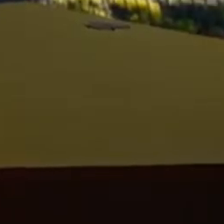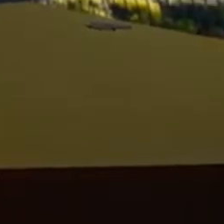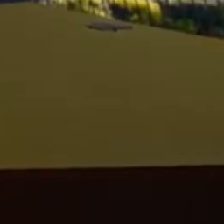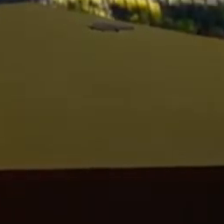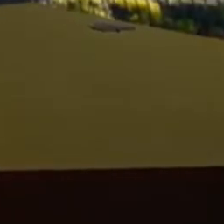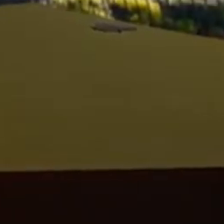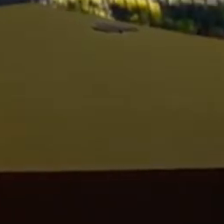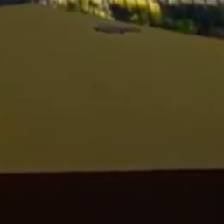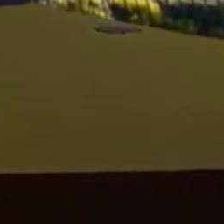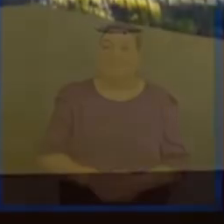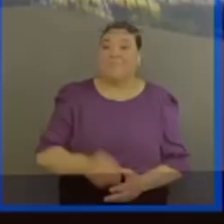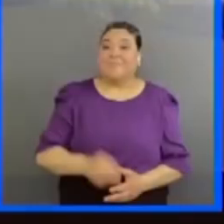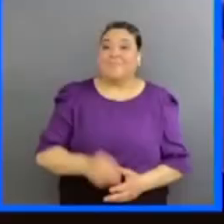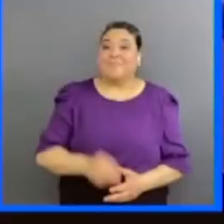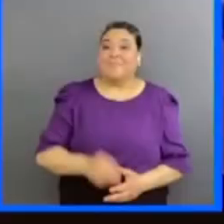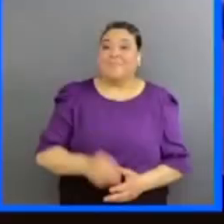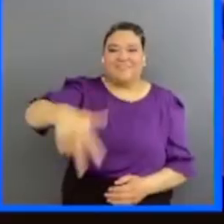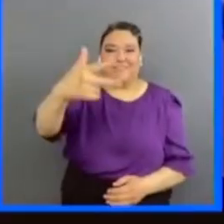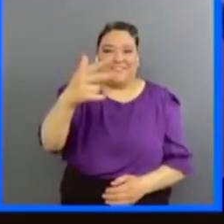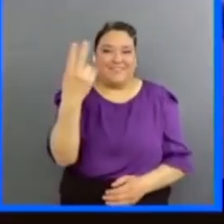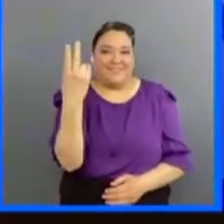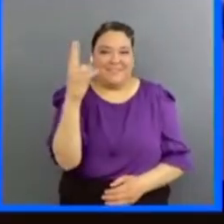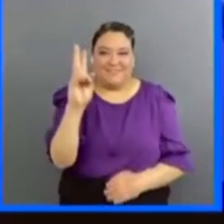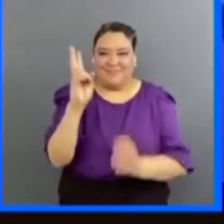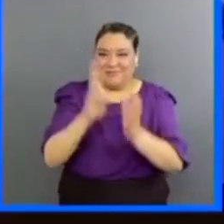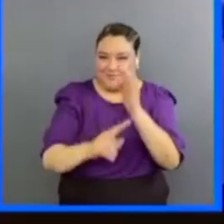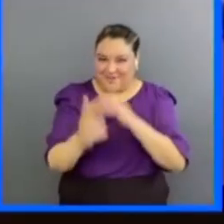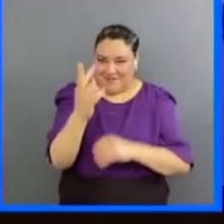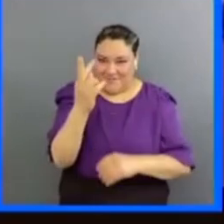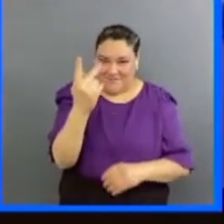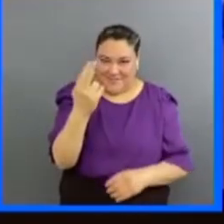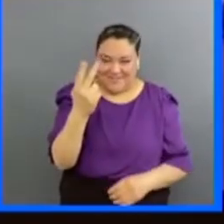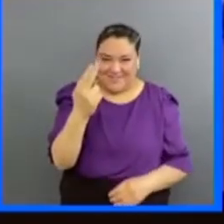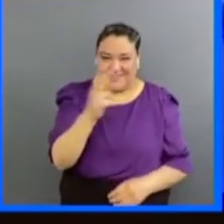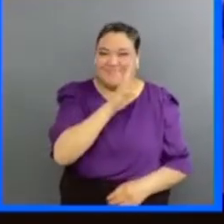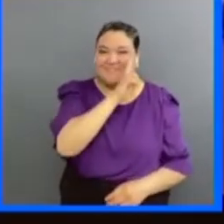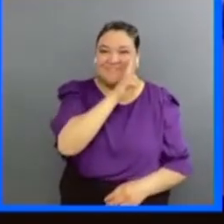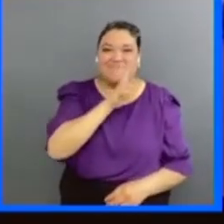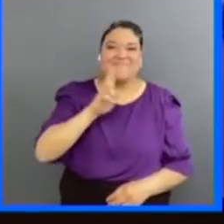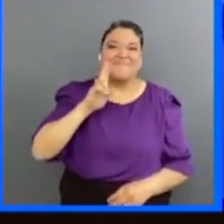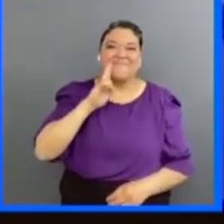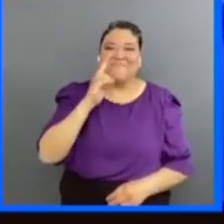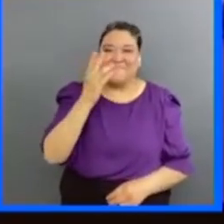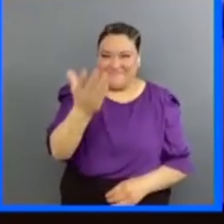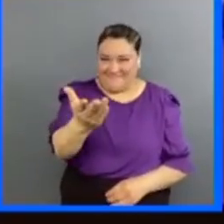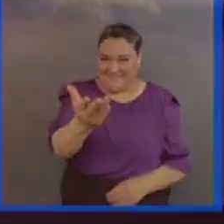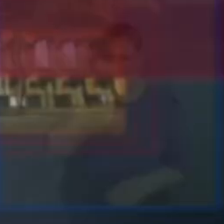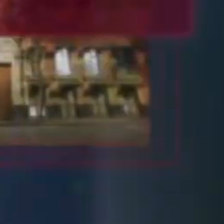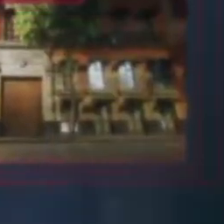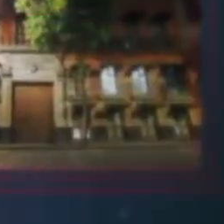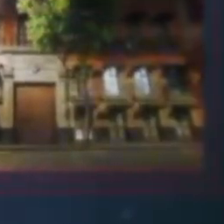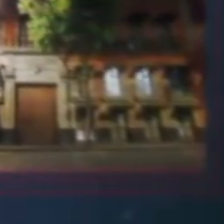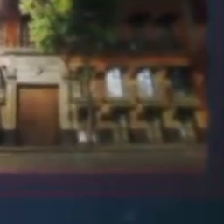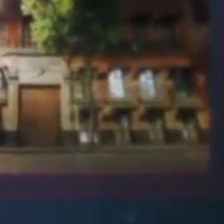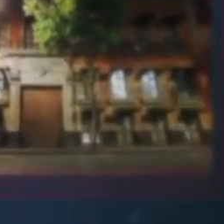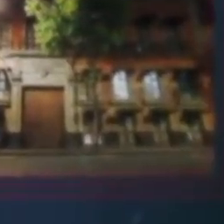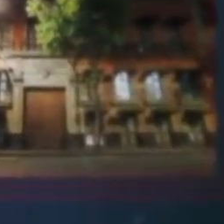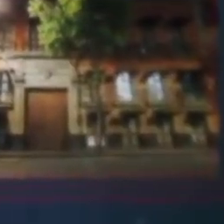Hoy es jueves 13 de noviembre de 2025 y estas son las noticias.